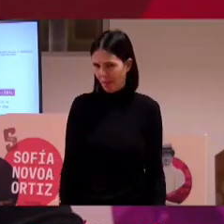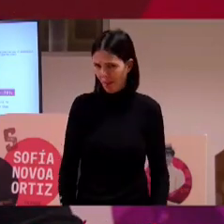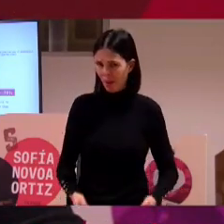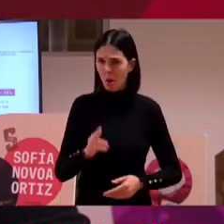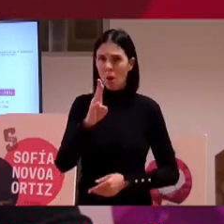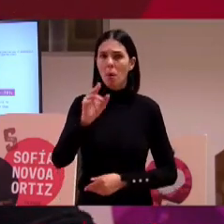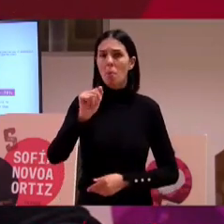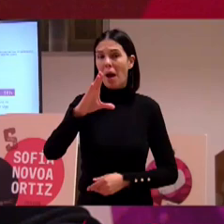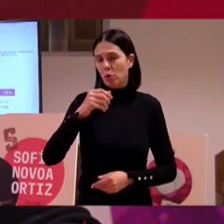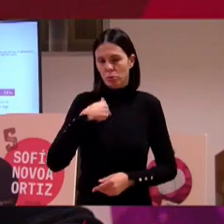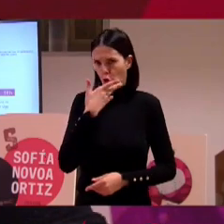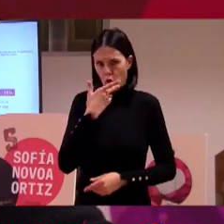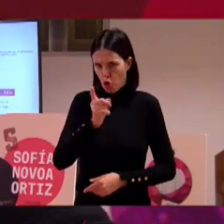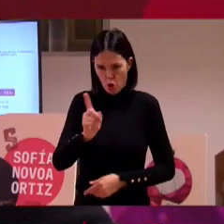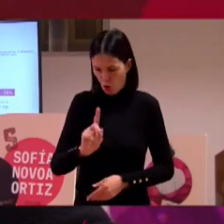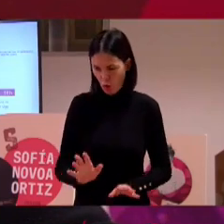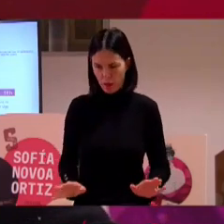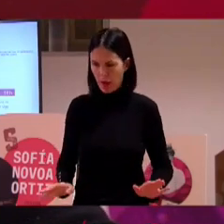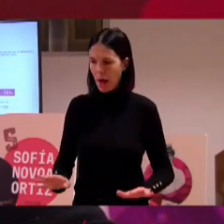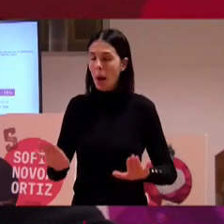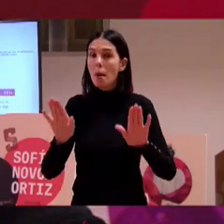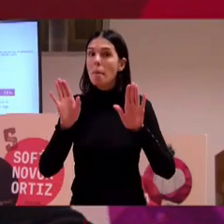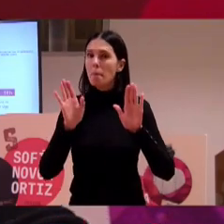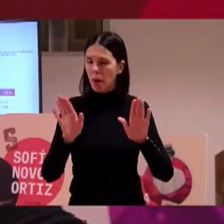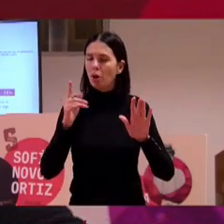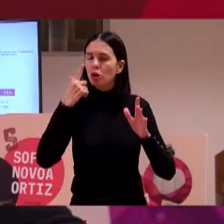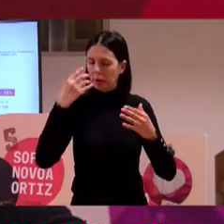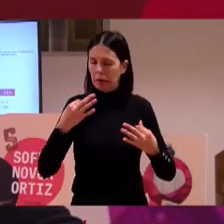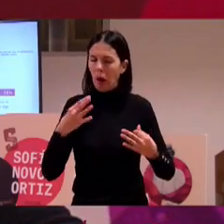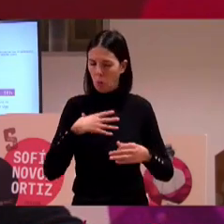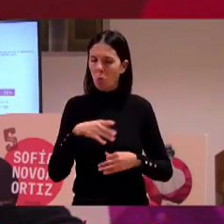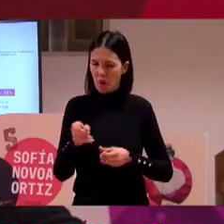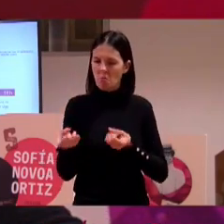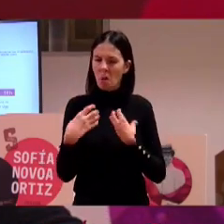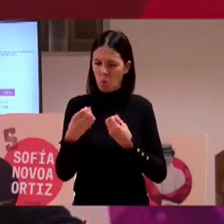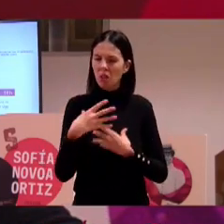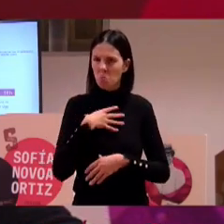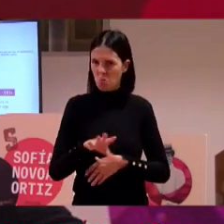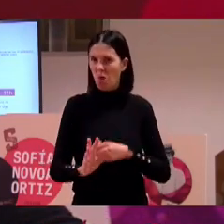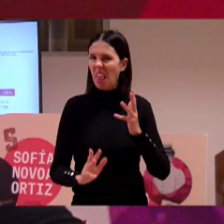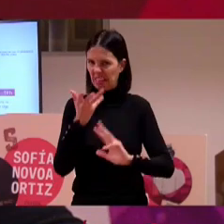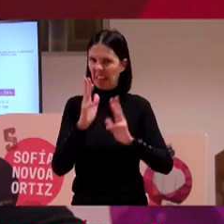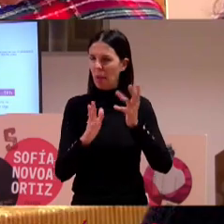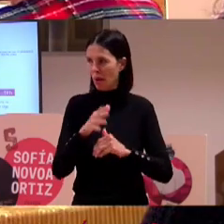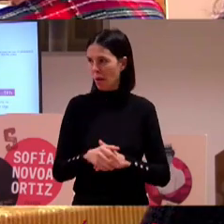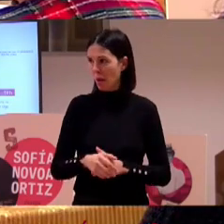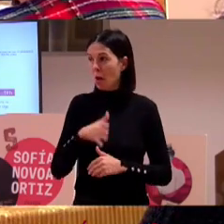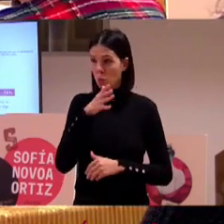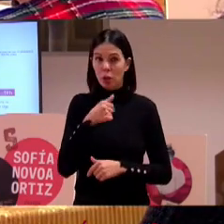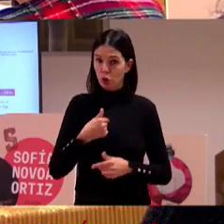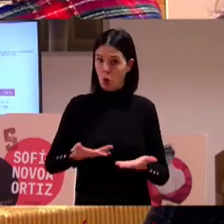Paco, yo no lo conocí, evidentemente, pero me lo creo. Lo que me estás contando me lo creo que las haya quemado. Porque yo se las